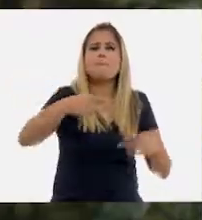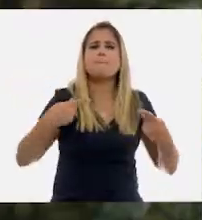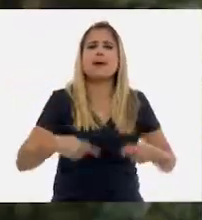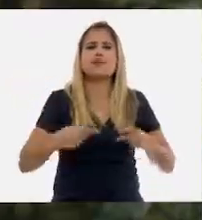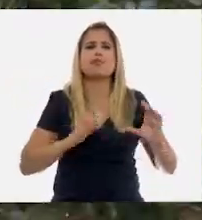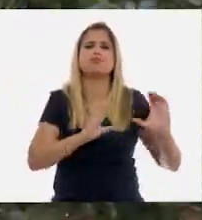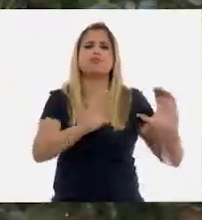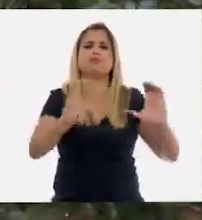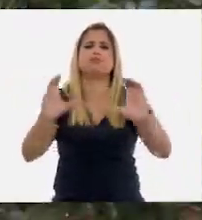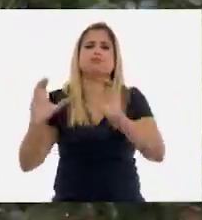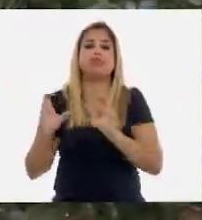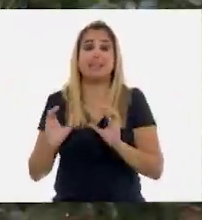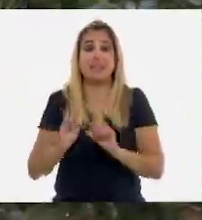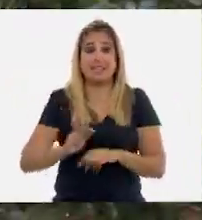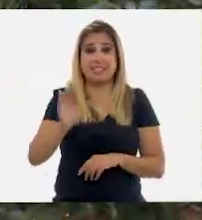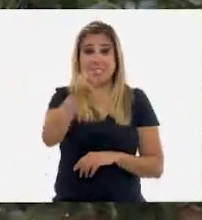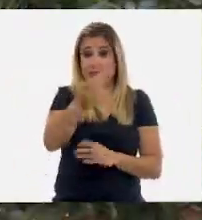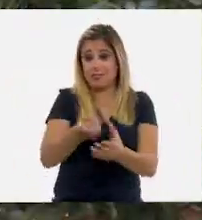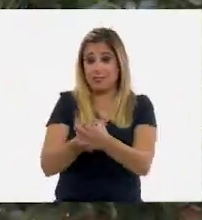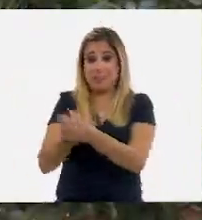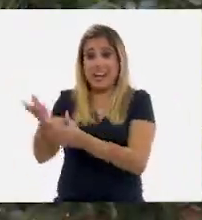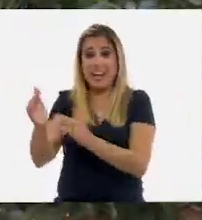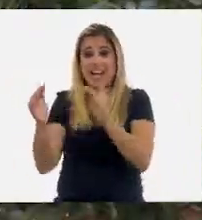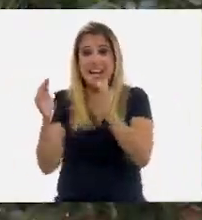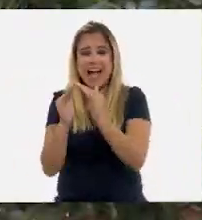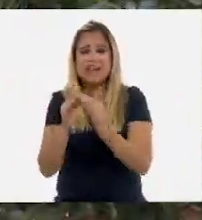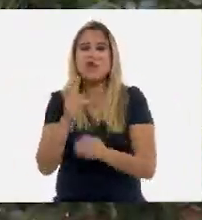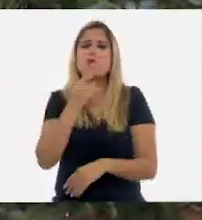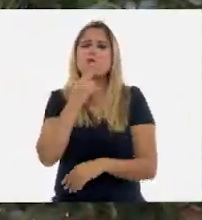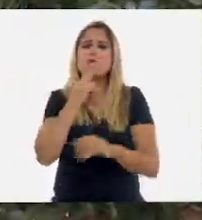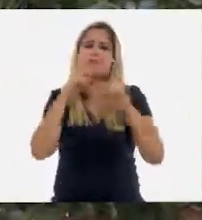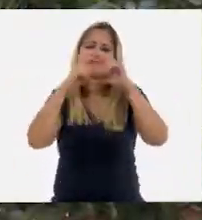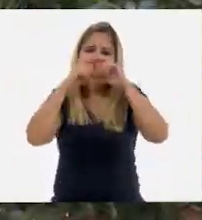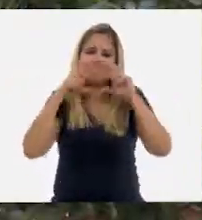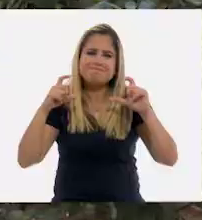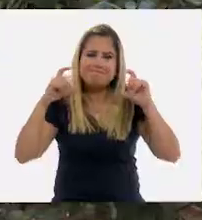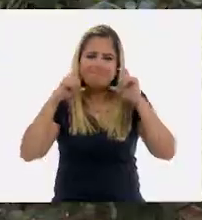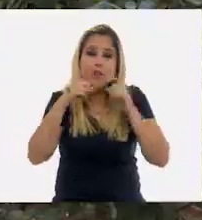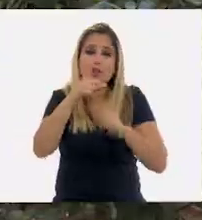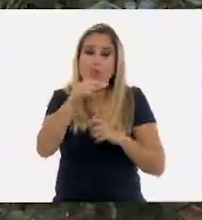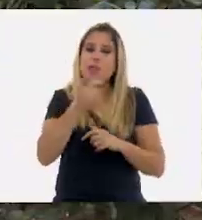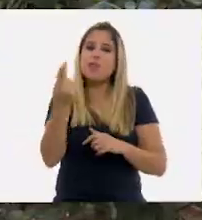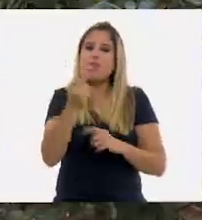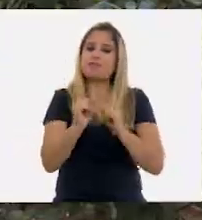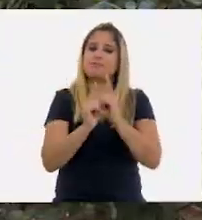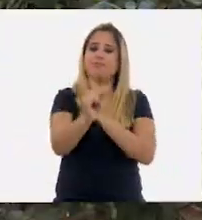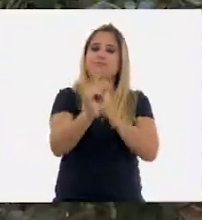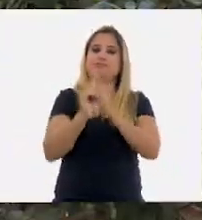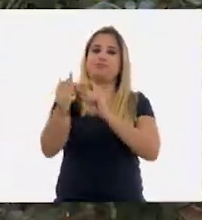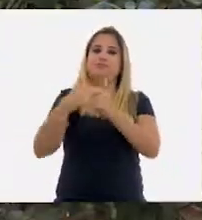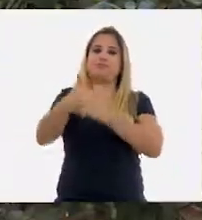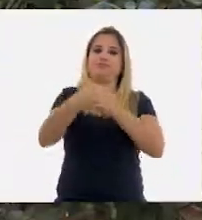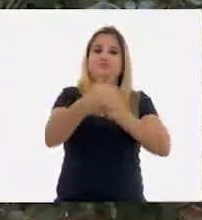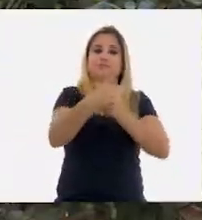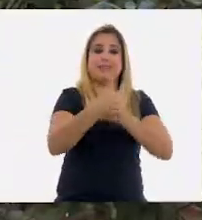te rodean. Si sales de casa, usa cubrebocas y guarda la sana